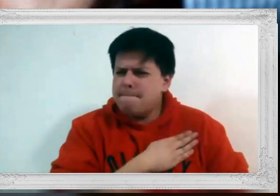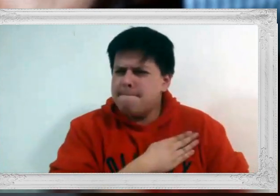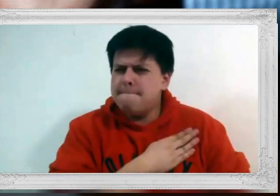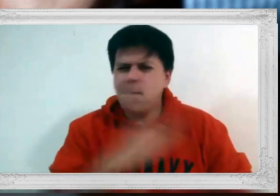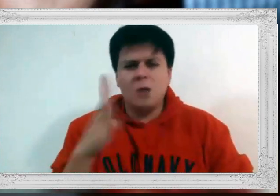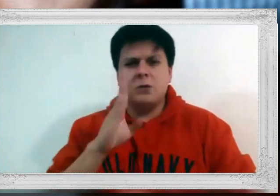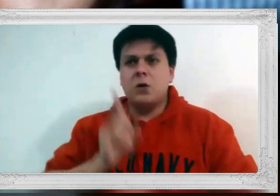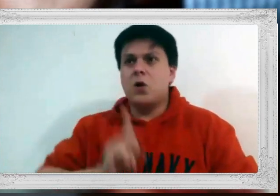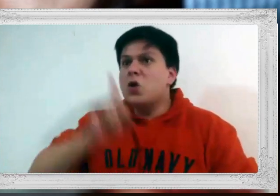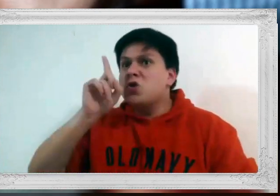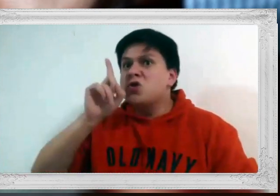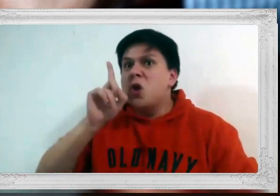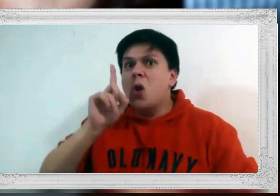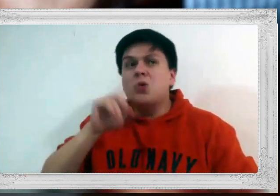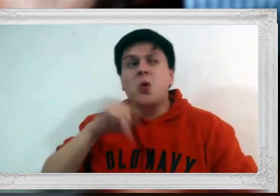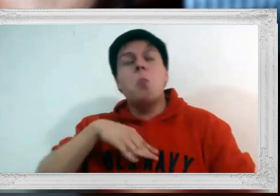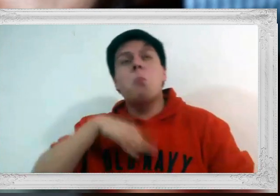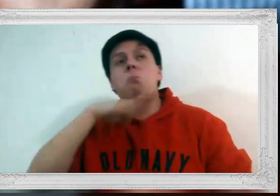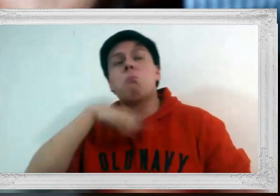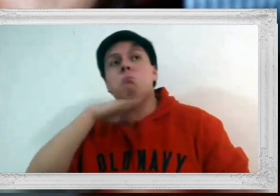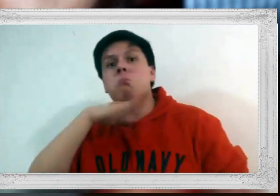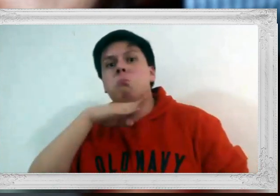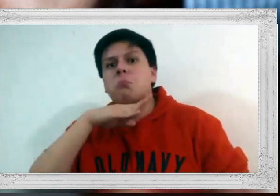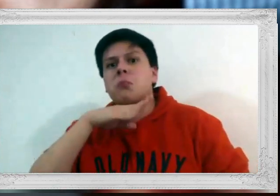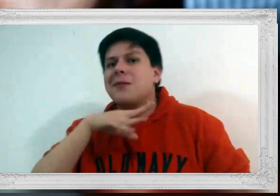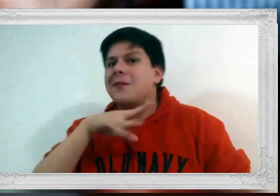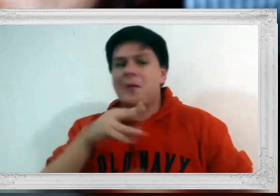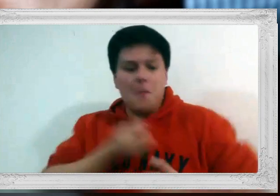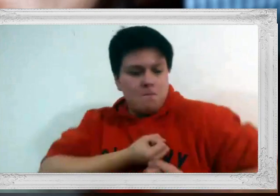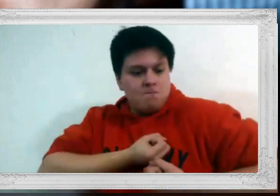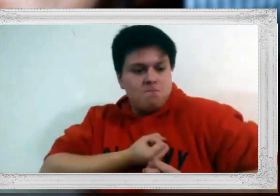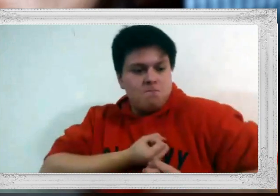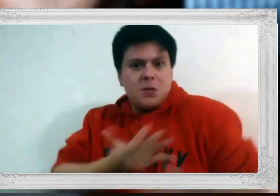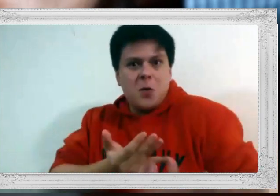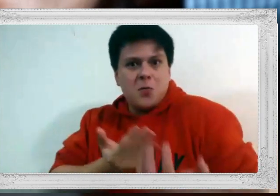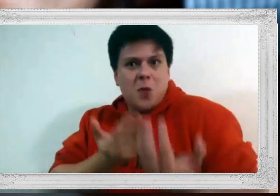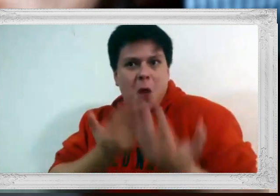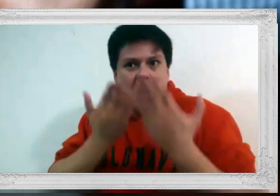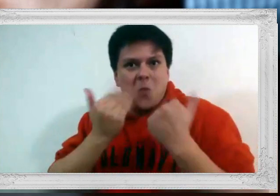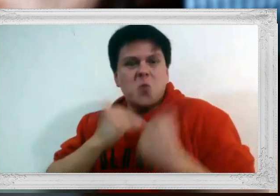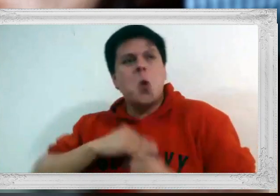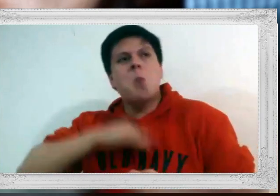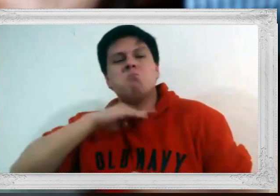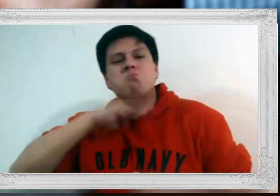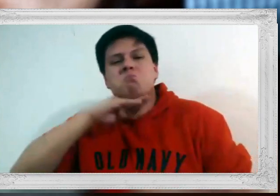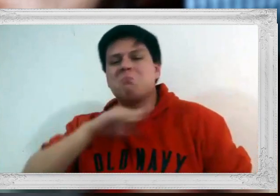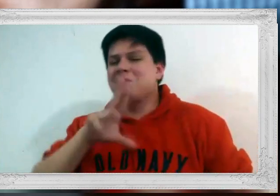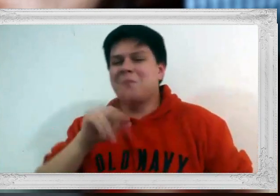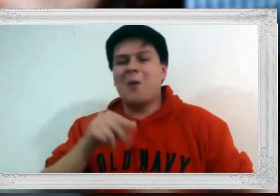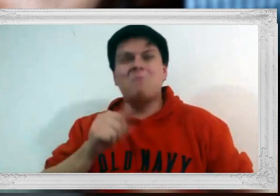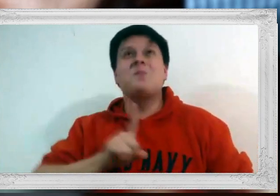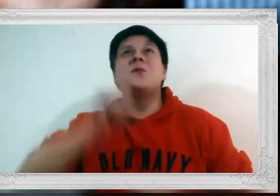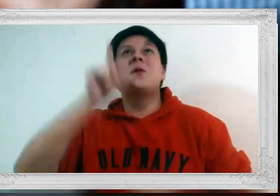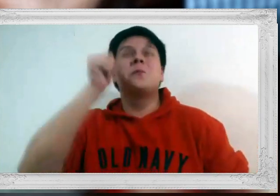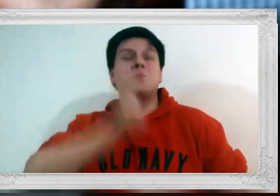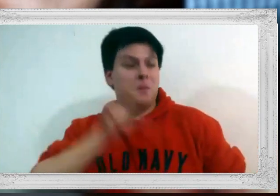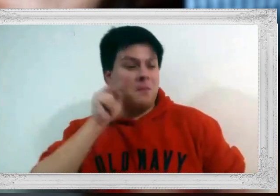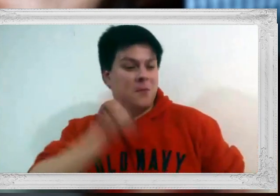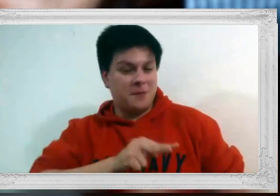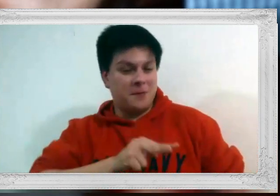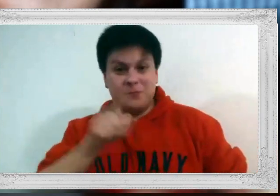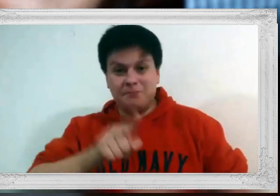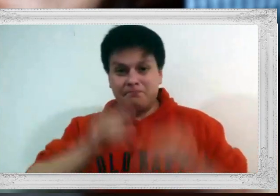Dios. Ninguna misericordia permanece sin fruto. Que tengas